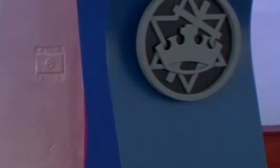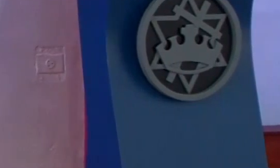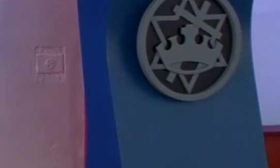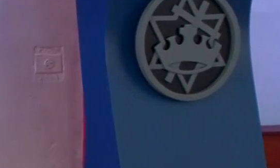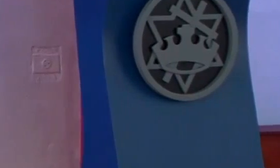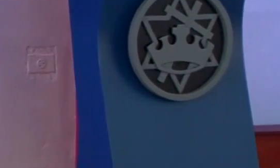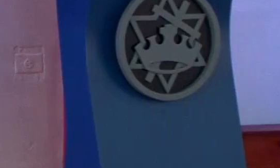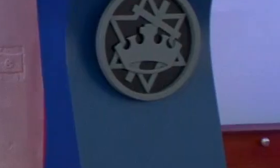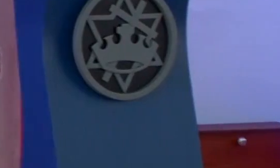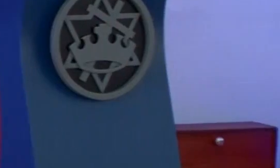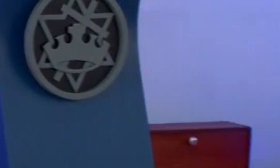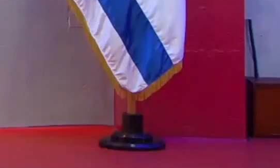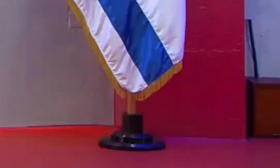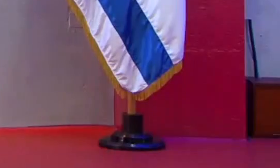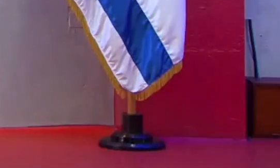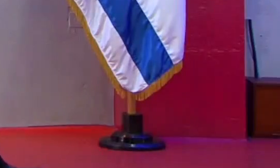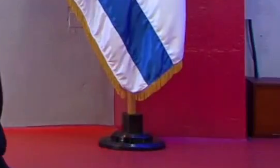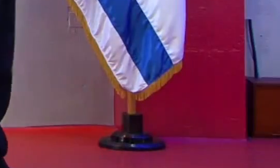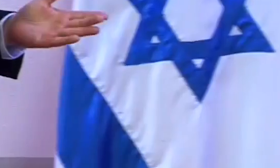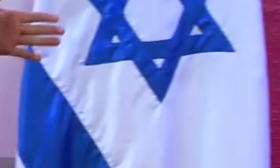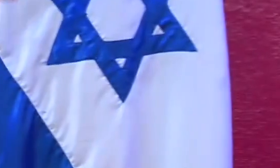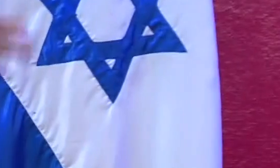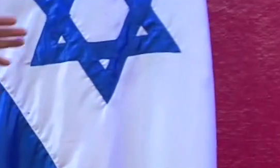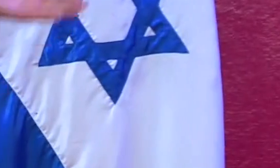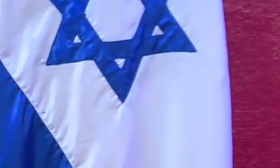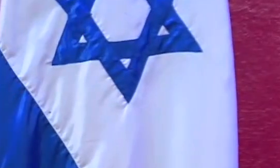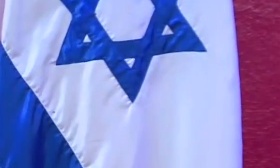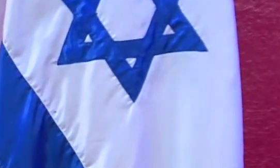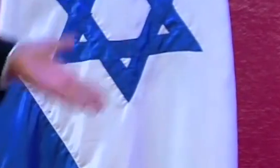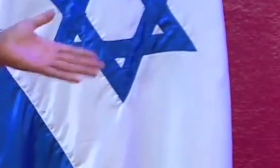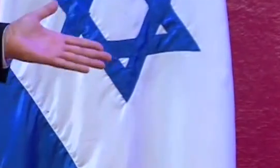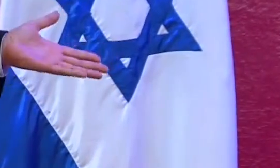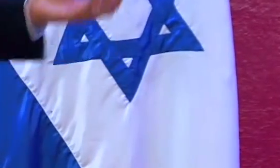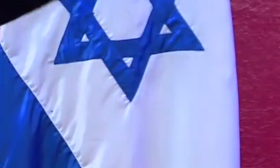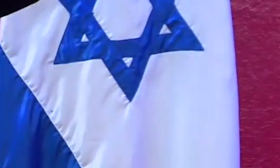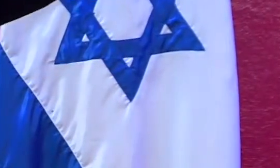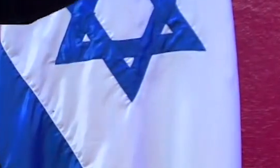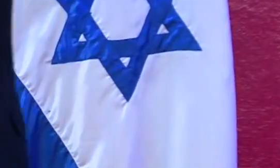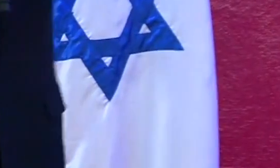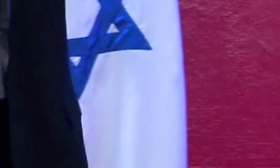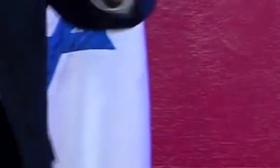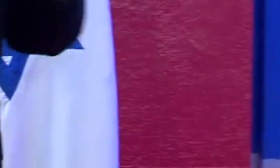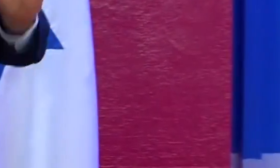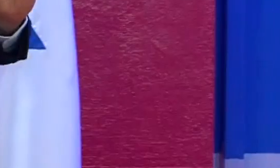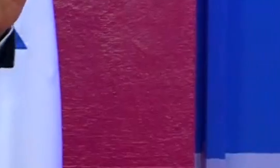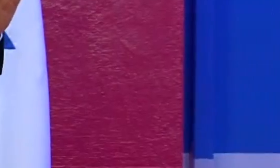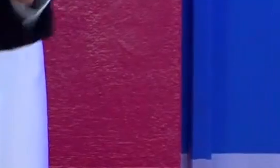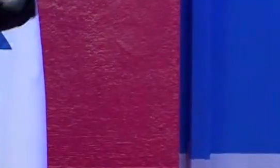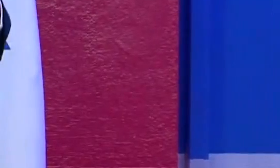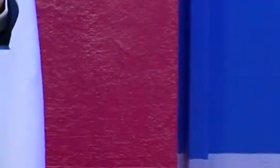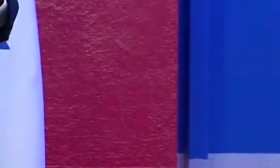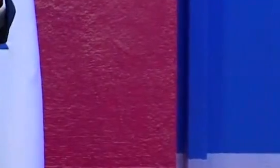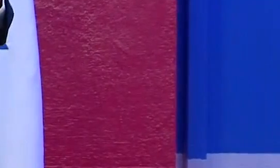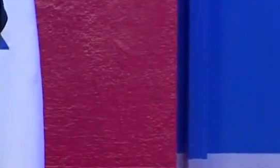anunciar que las no sé si debo de entregar el local le digo mira el local no te hace iglesia lo que hace iglesia es la predicación de la palabra